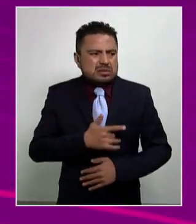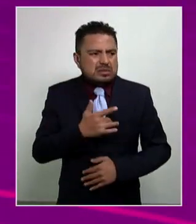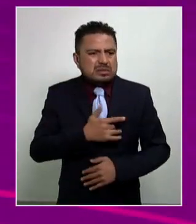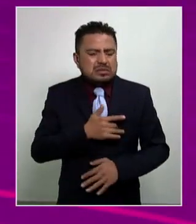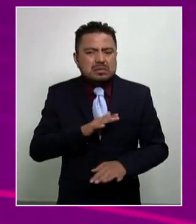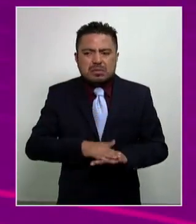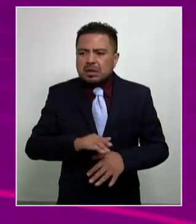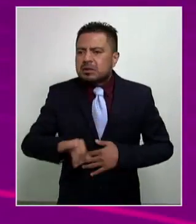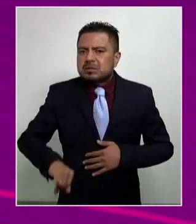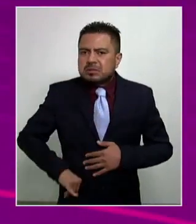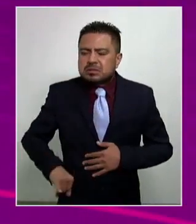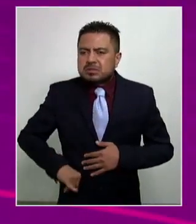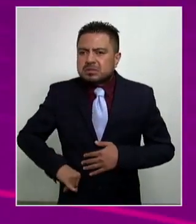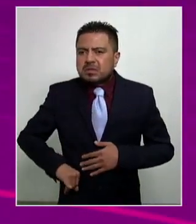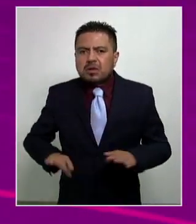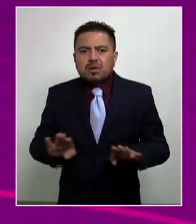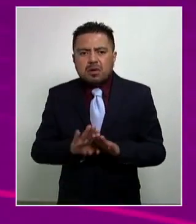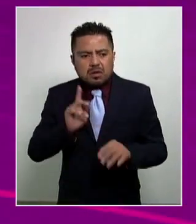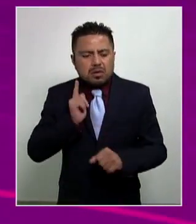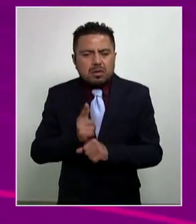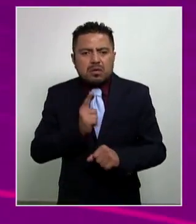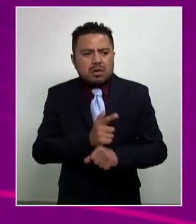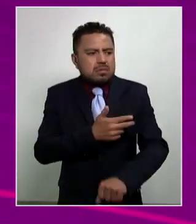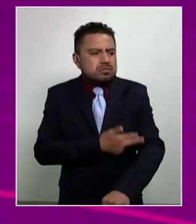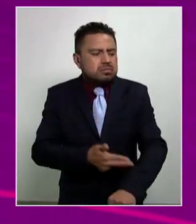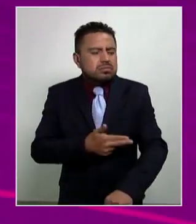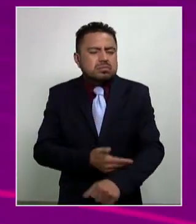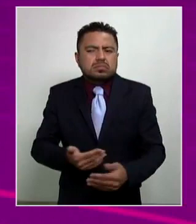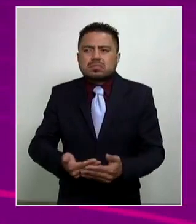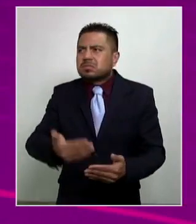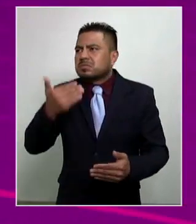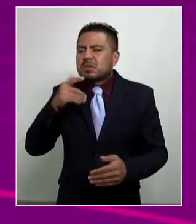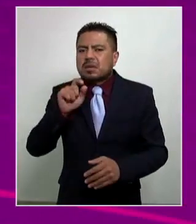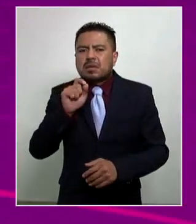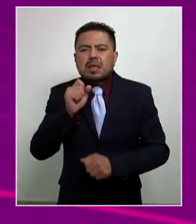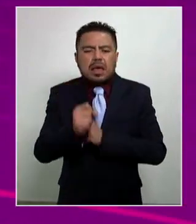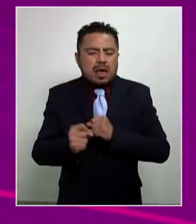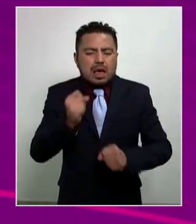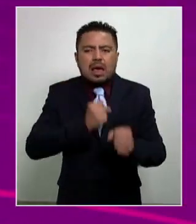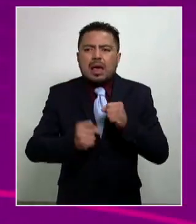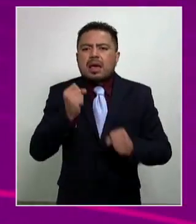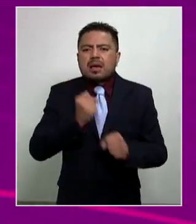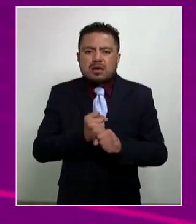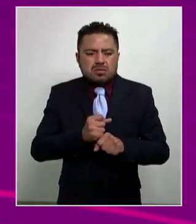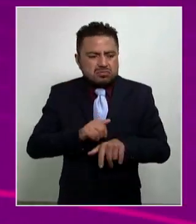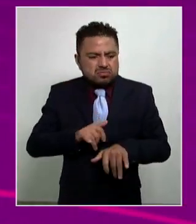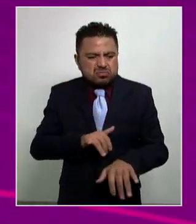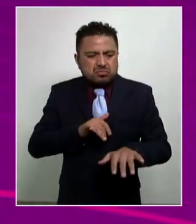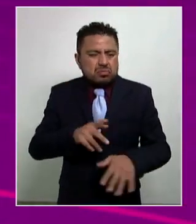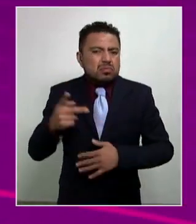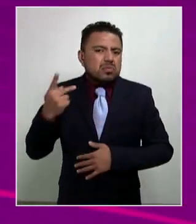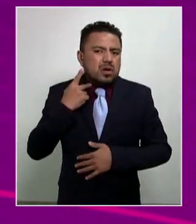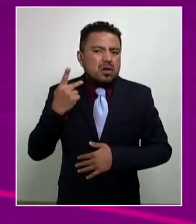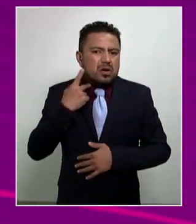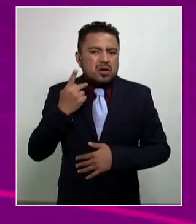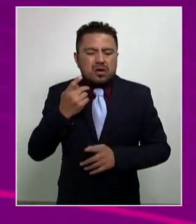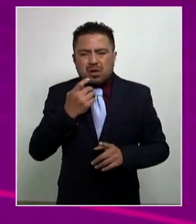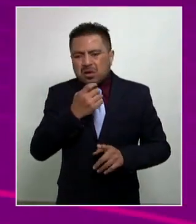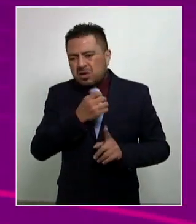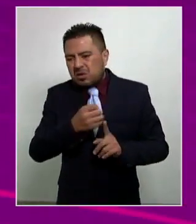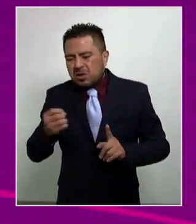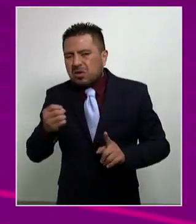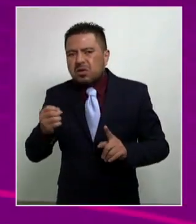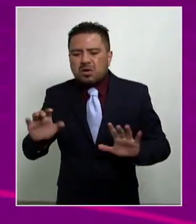muy interesante de ver cómo se gestó desde hace 20 años un movimiento político, ¿no?, de organización de